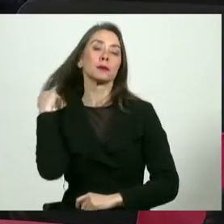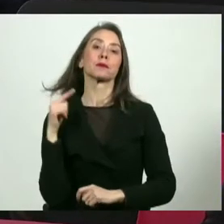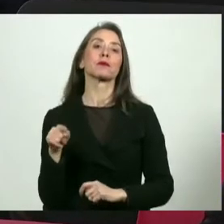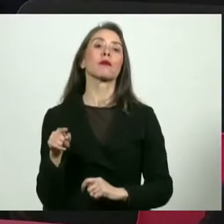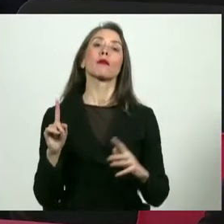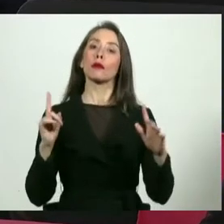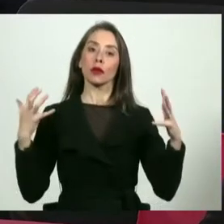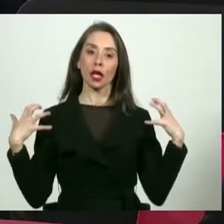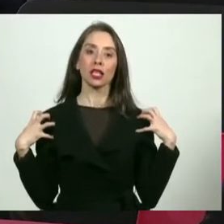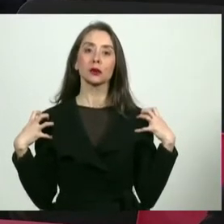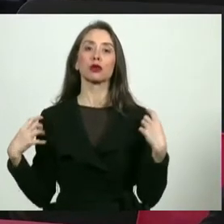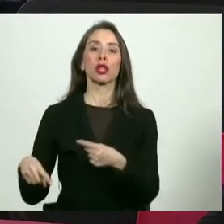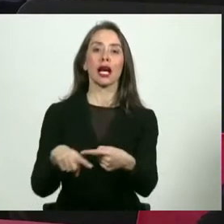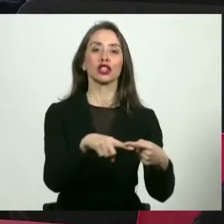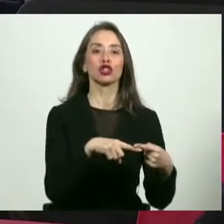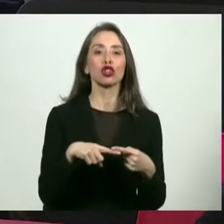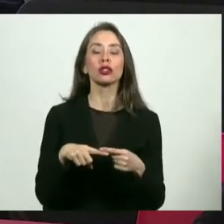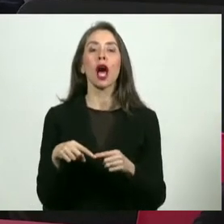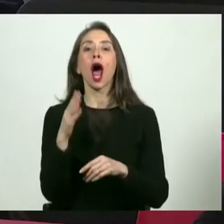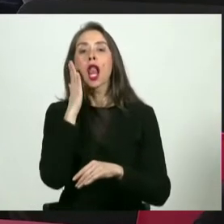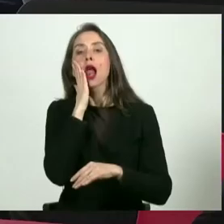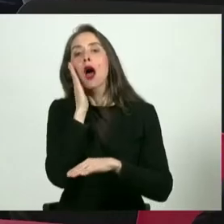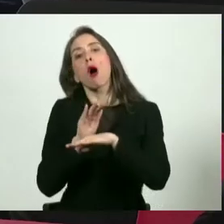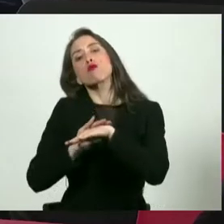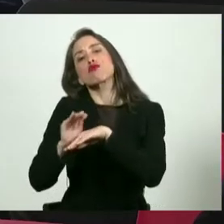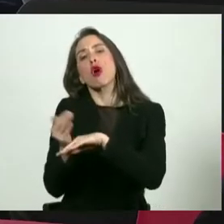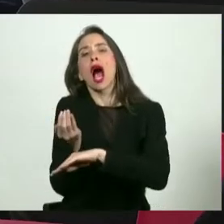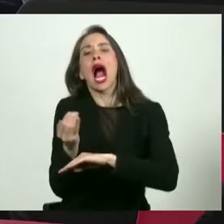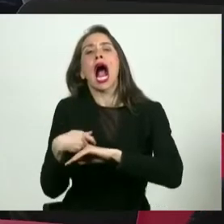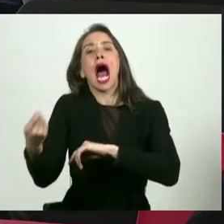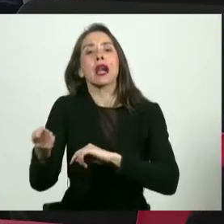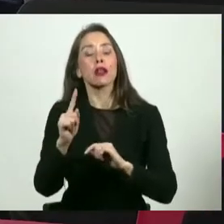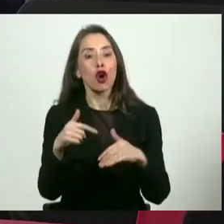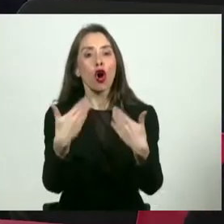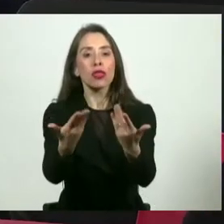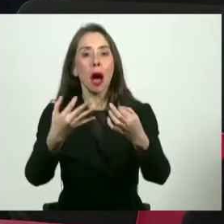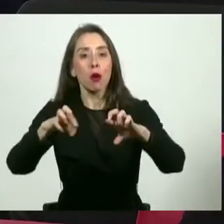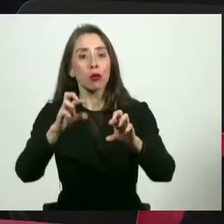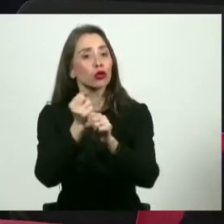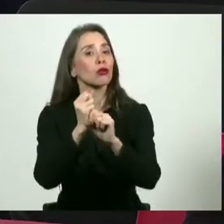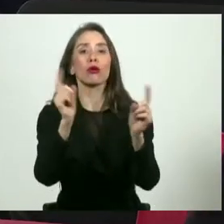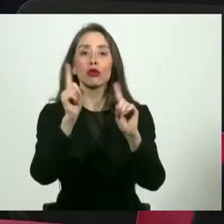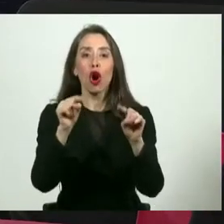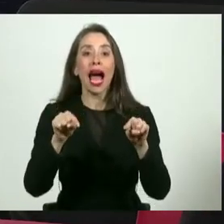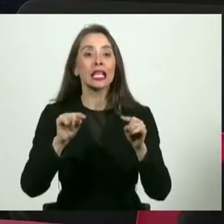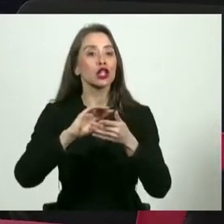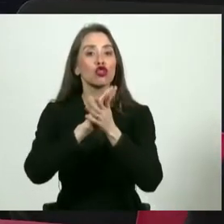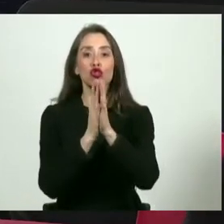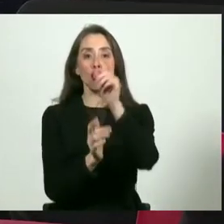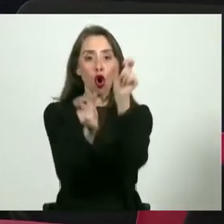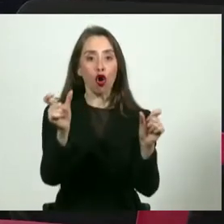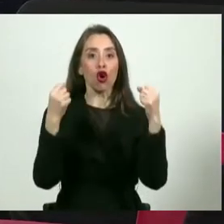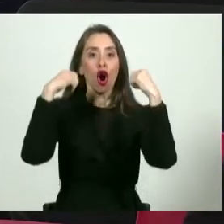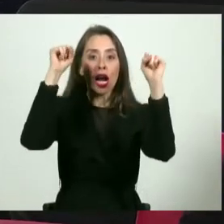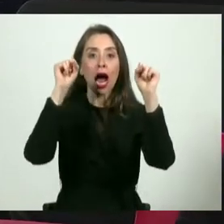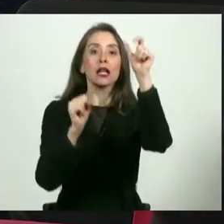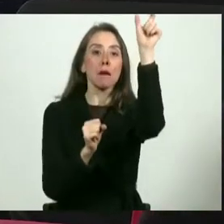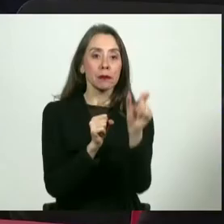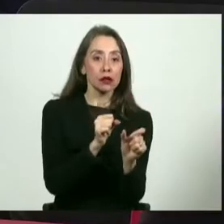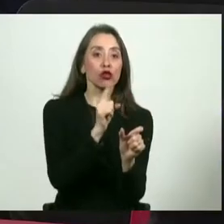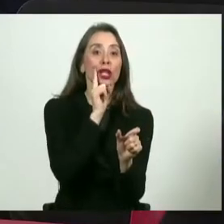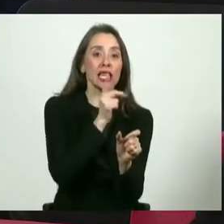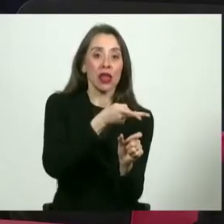de responsabilidad social, un tema de caridad, vamos a abrir espacios para que también puedan tener trabajo. No, esa no es la mirada, aquí ganan todos. Son personas sujetos de